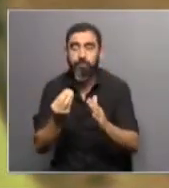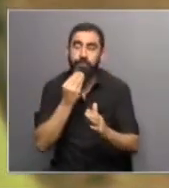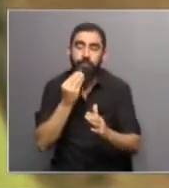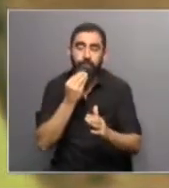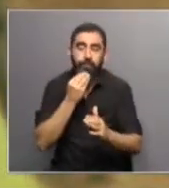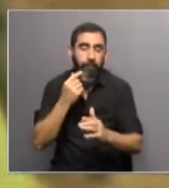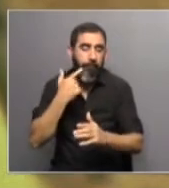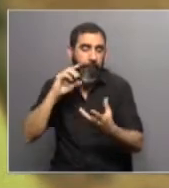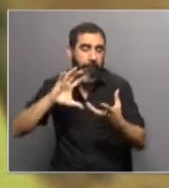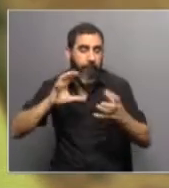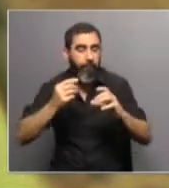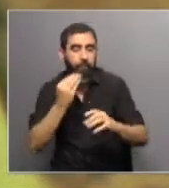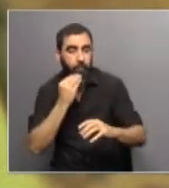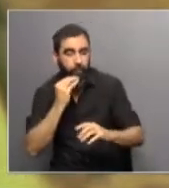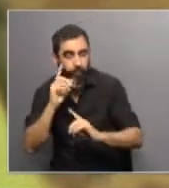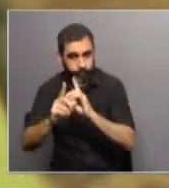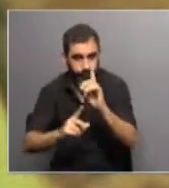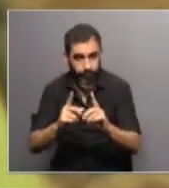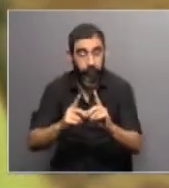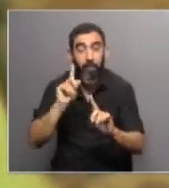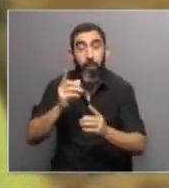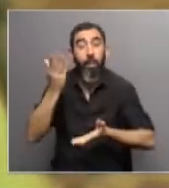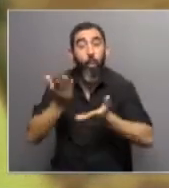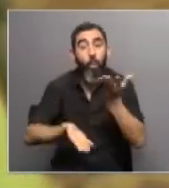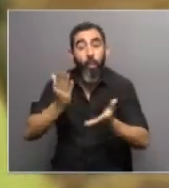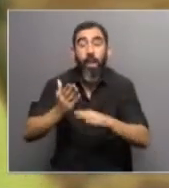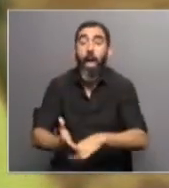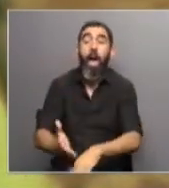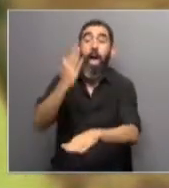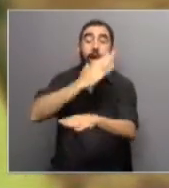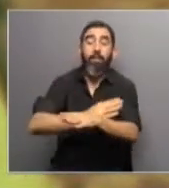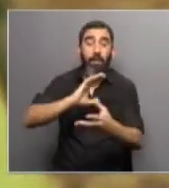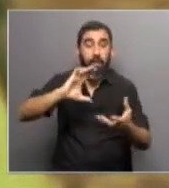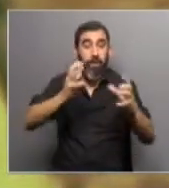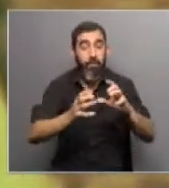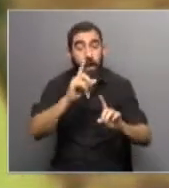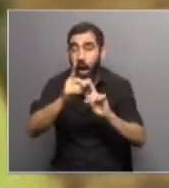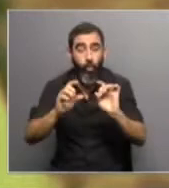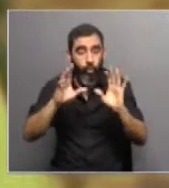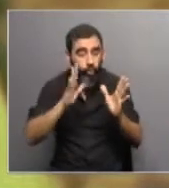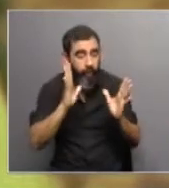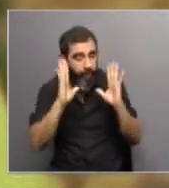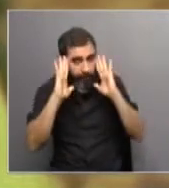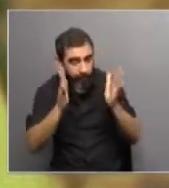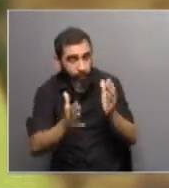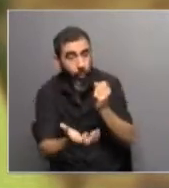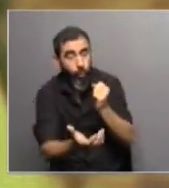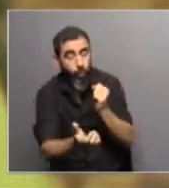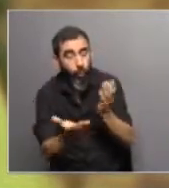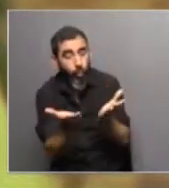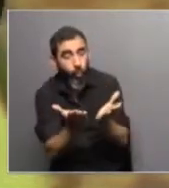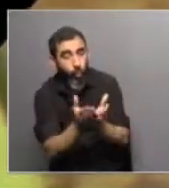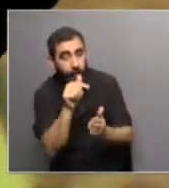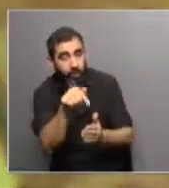modelos climáticos del clima y comparaciones con climas pasados. Hay gente que se dedica, que son los paleoclimatólogos, que